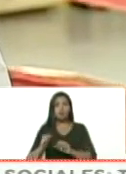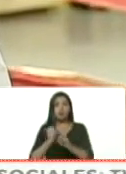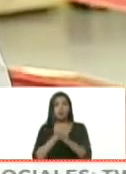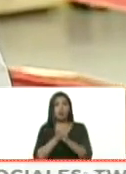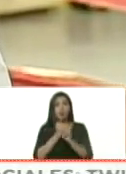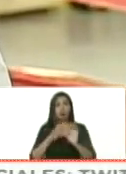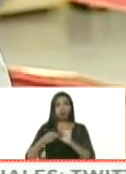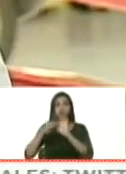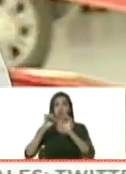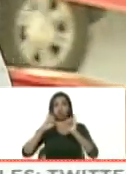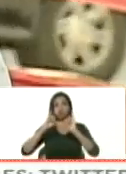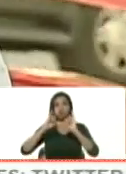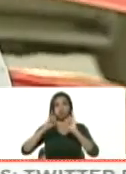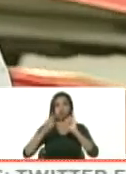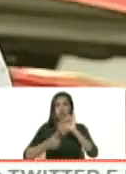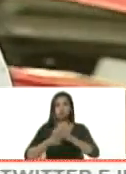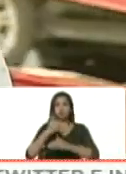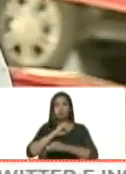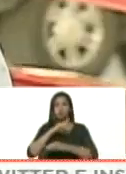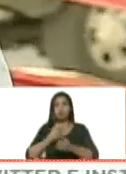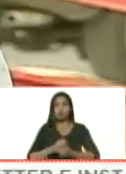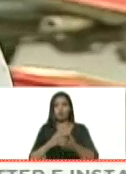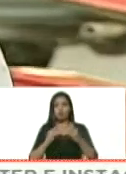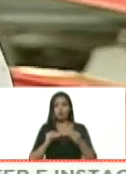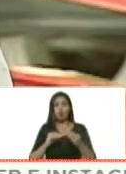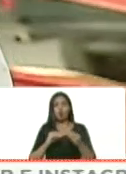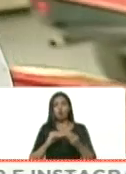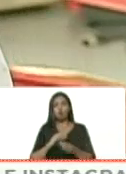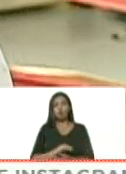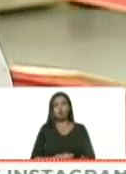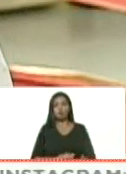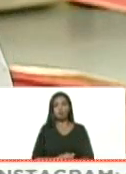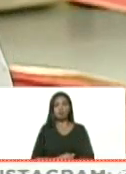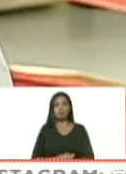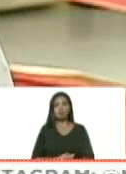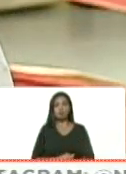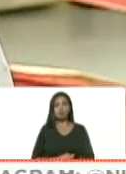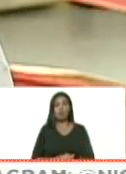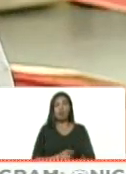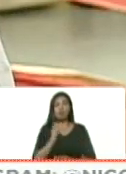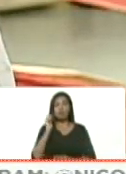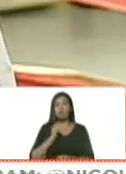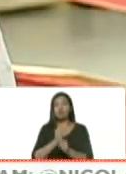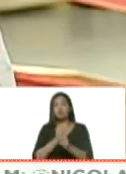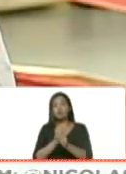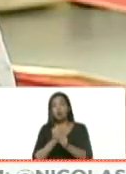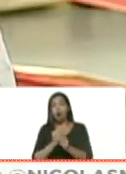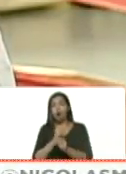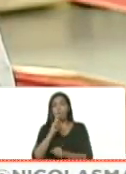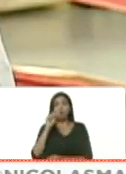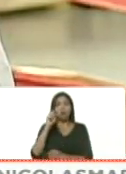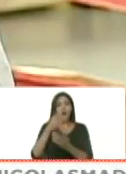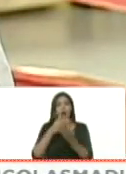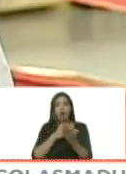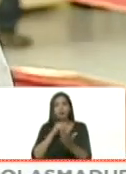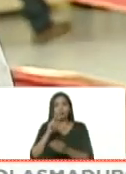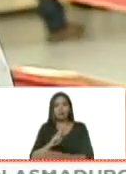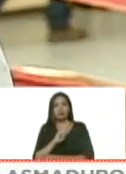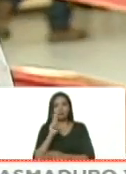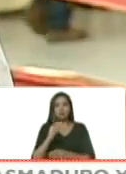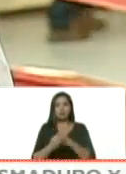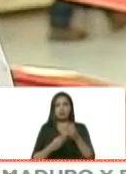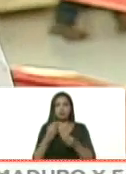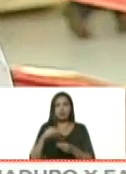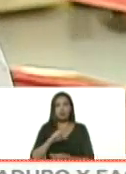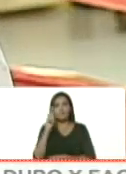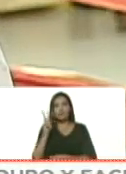alta ingeniería, desarrollado fundamentalmente con un tipo de trabajo que nunca habíamos realizado en Venezuela